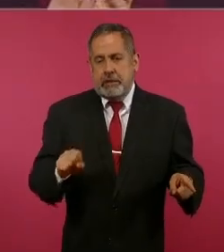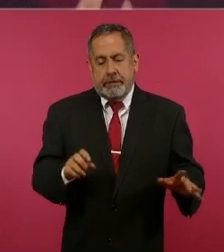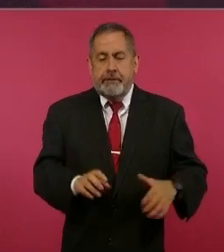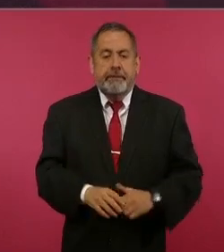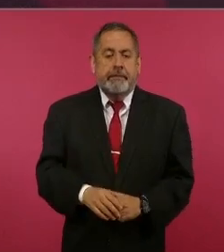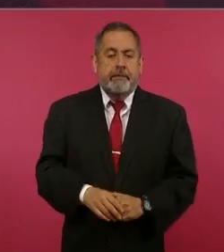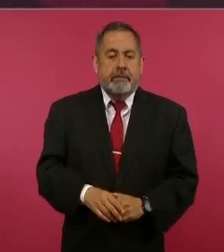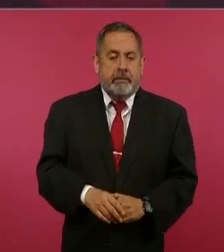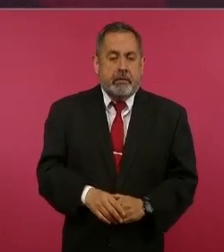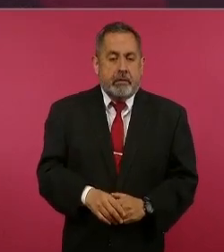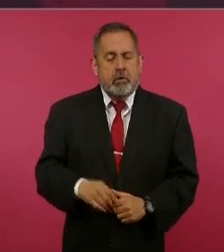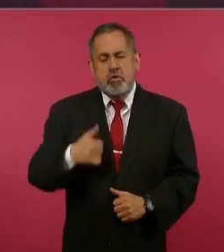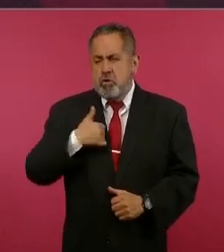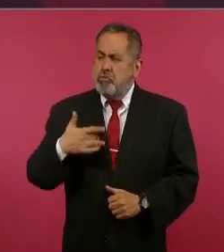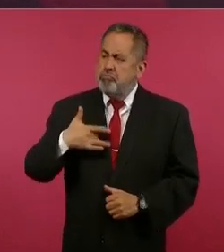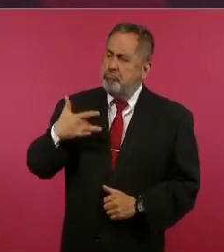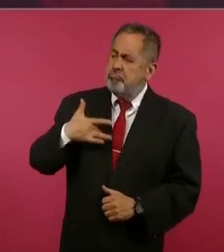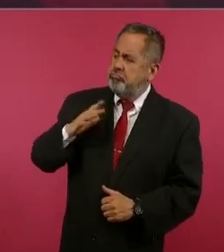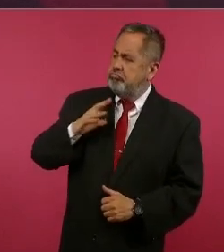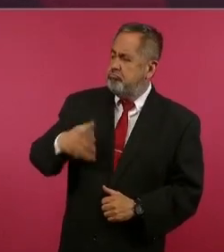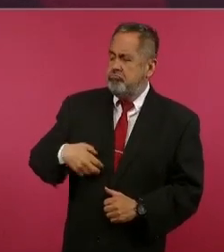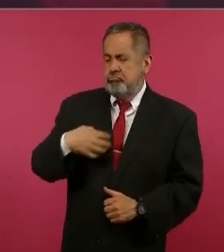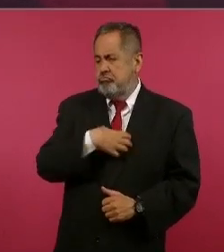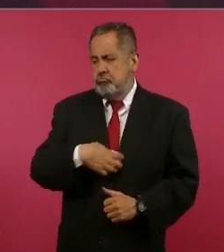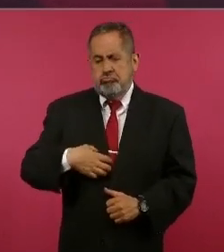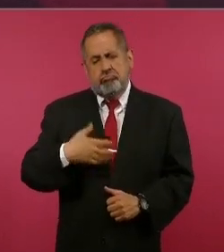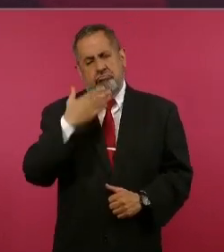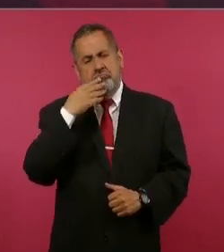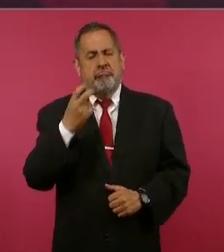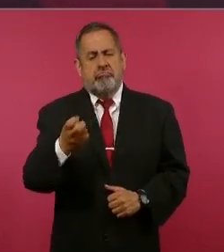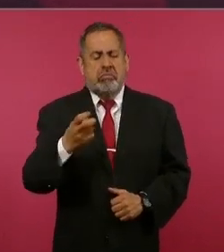Entonces, me siento muy satisfecho y por eso